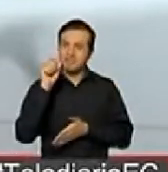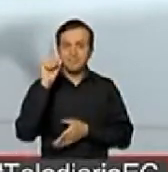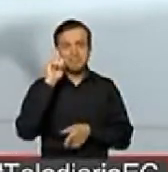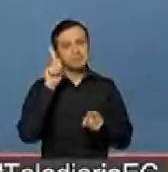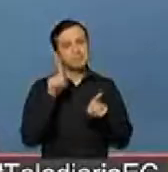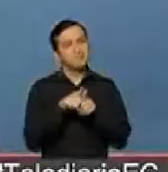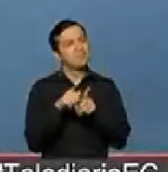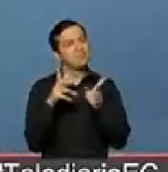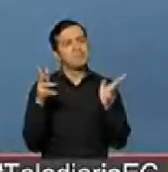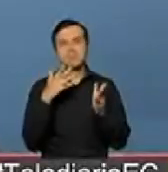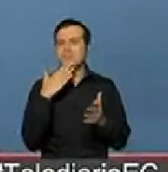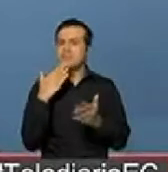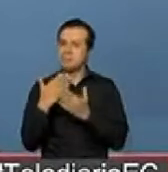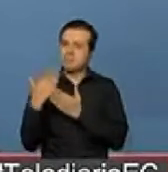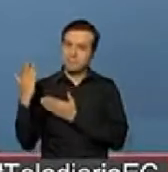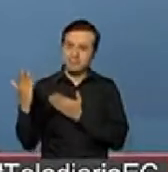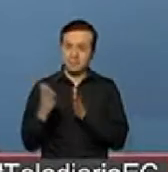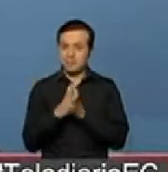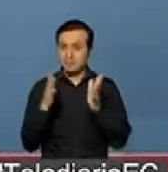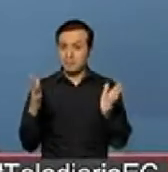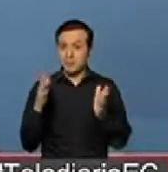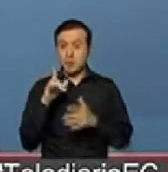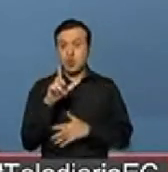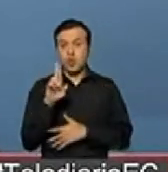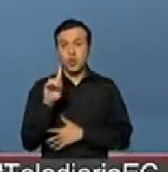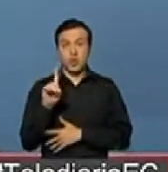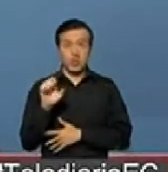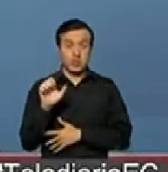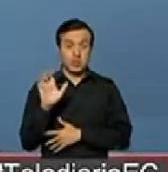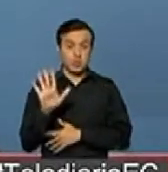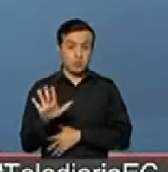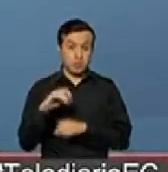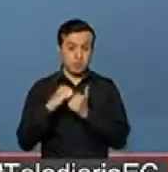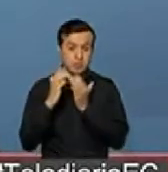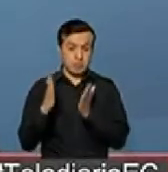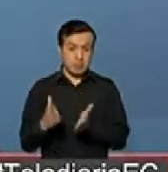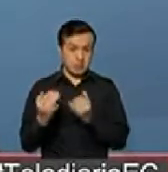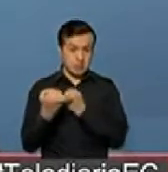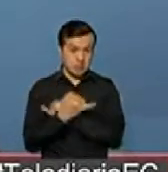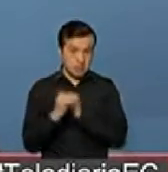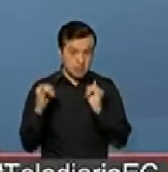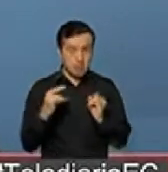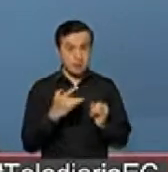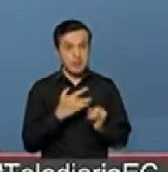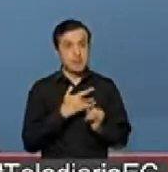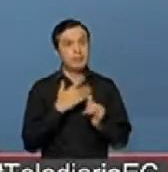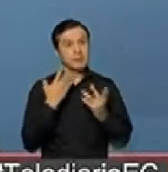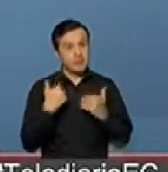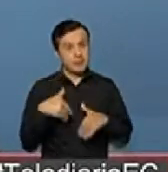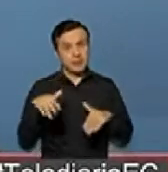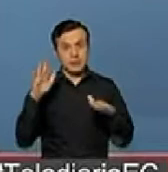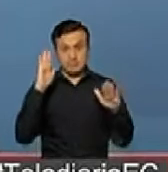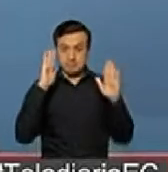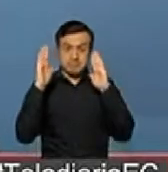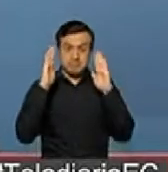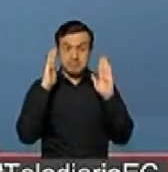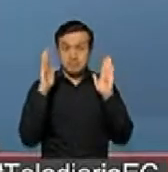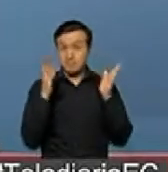unanimidad. Muchísimas gracias. Por acompañarnos. La asambleísta Lourdes Cuesta, asambleísta independiente. Nosotros nos despedimos ya de este espacio de Primera